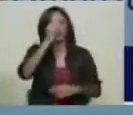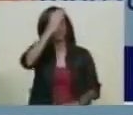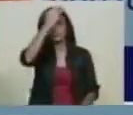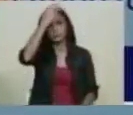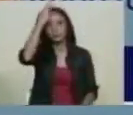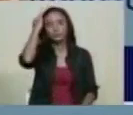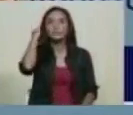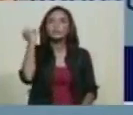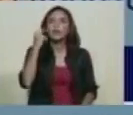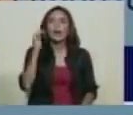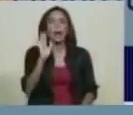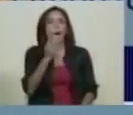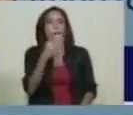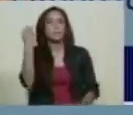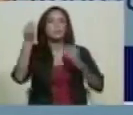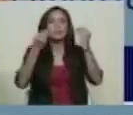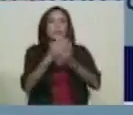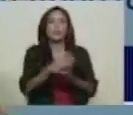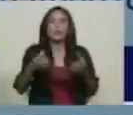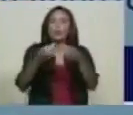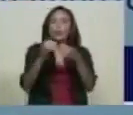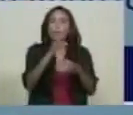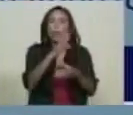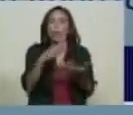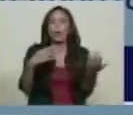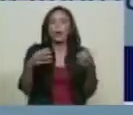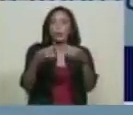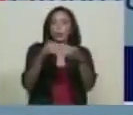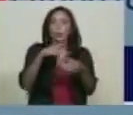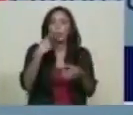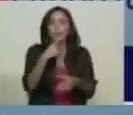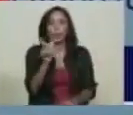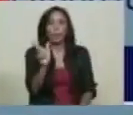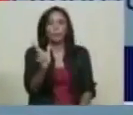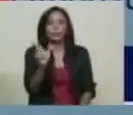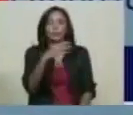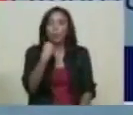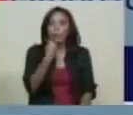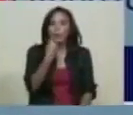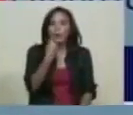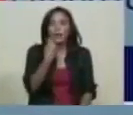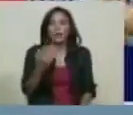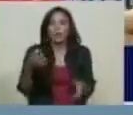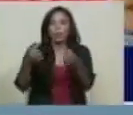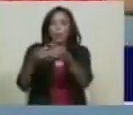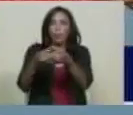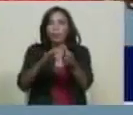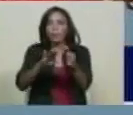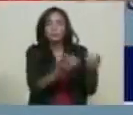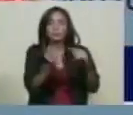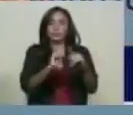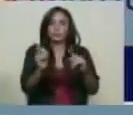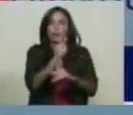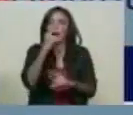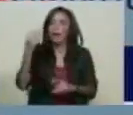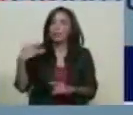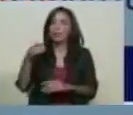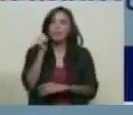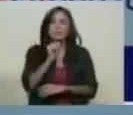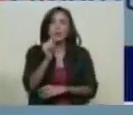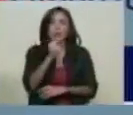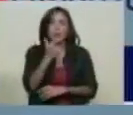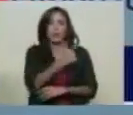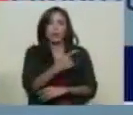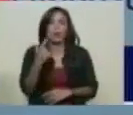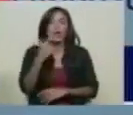que la JPSUV era una cosa y el PSUV era otra cosa. No. Lo dijo Robexa el día sábado, ¿fue?